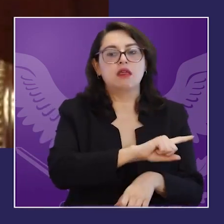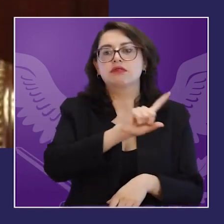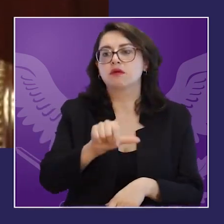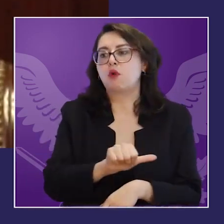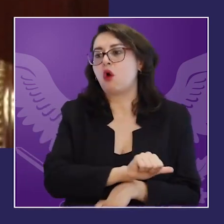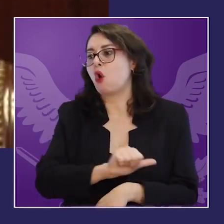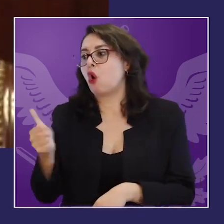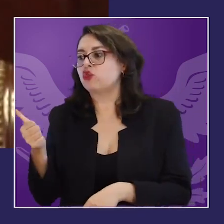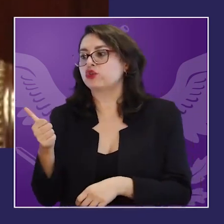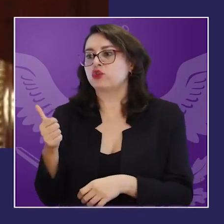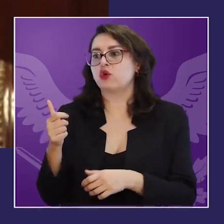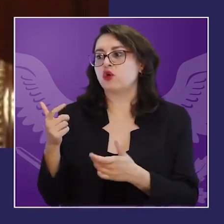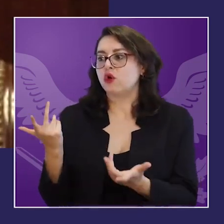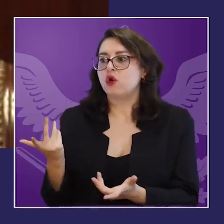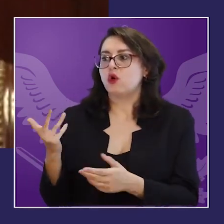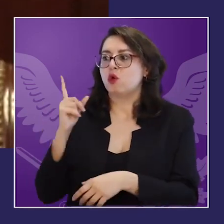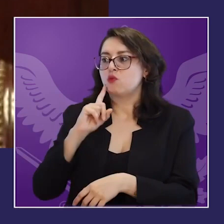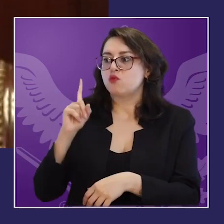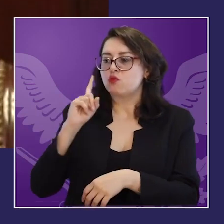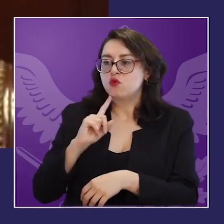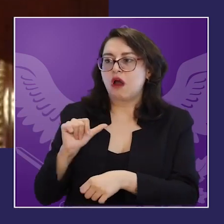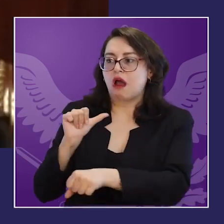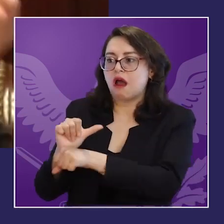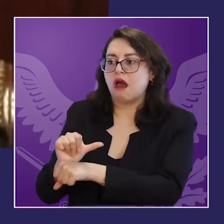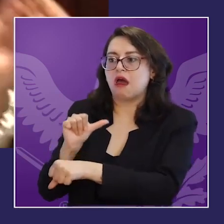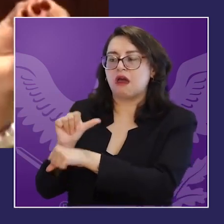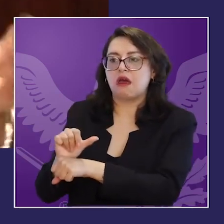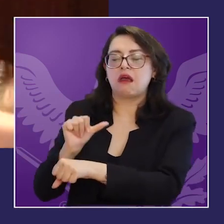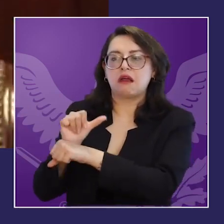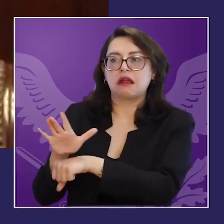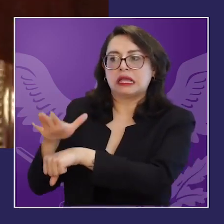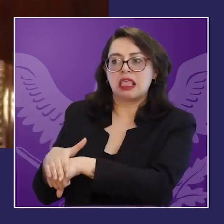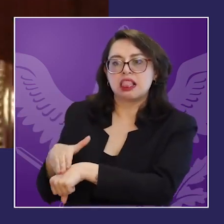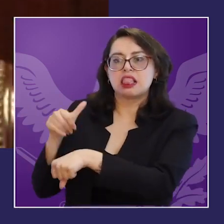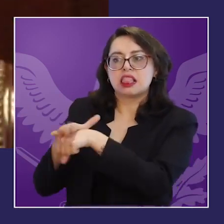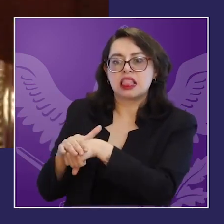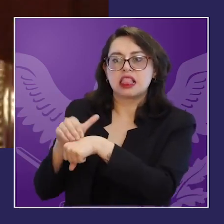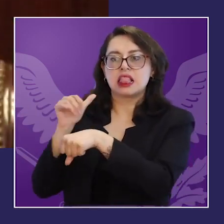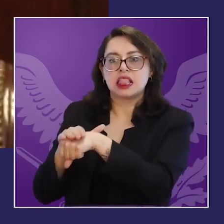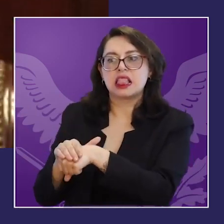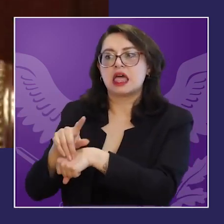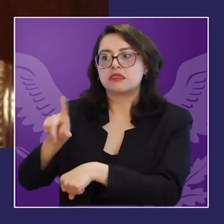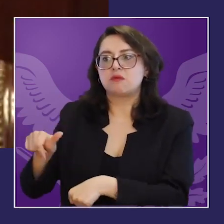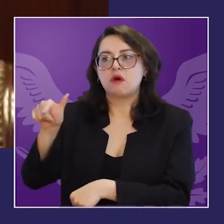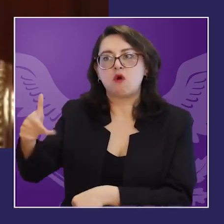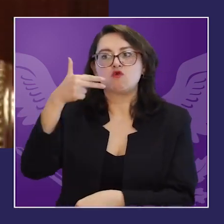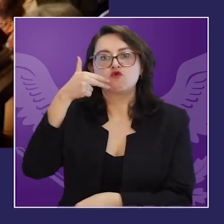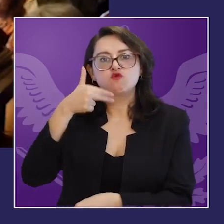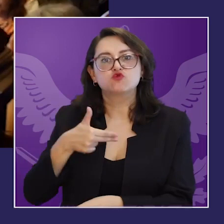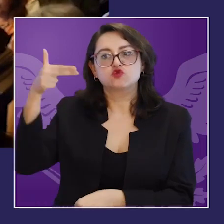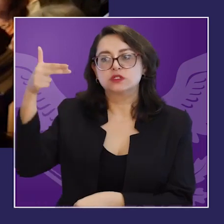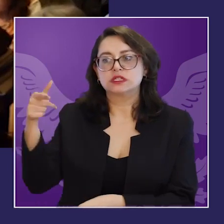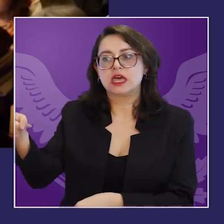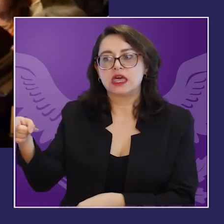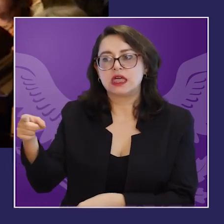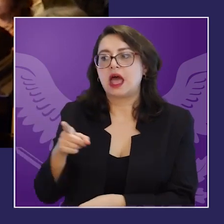durante años a una joven en un colegio, una universidad, que la puede llevar a suicidarse incluso, porque ese delito no nos va a parecer